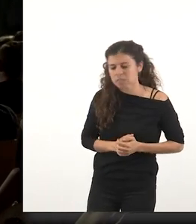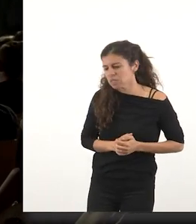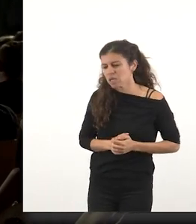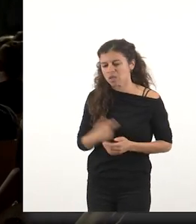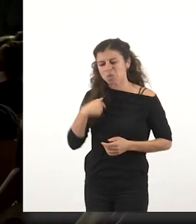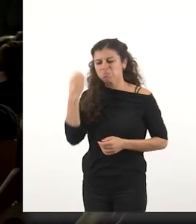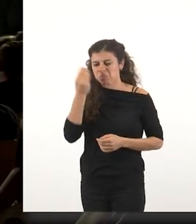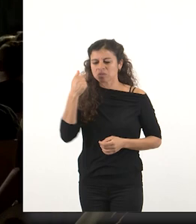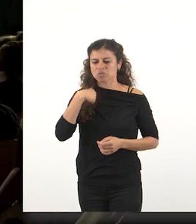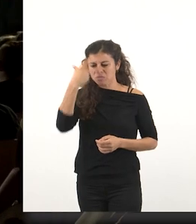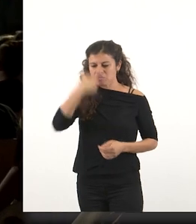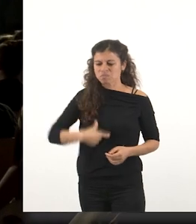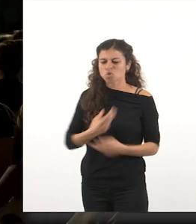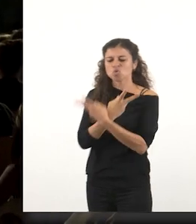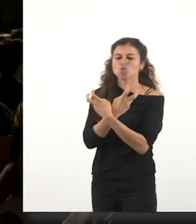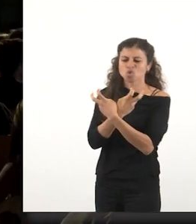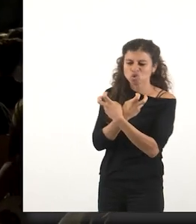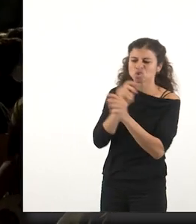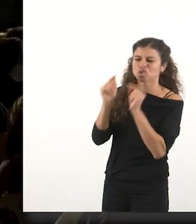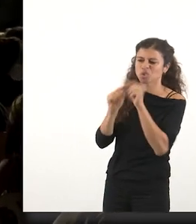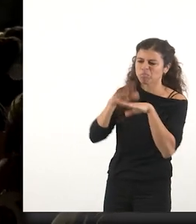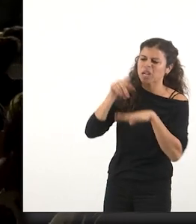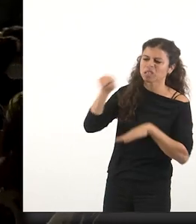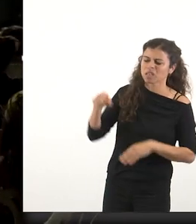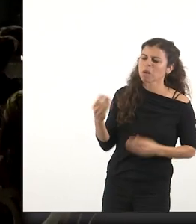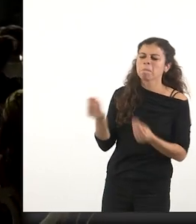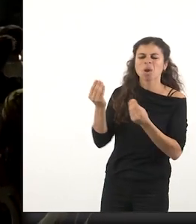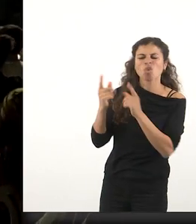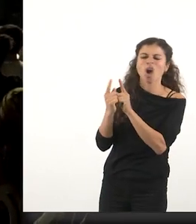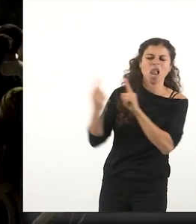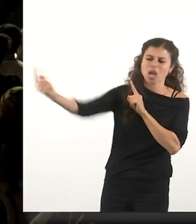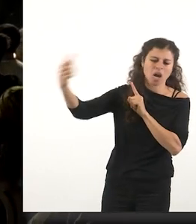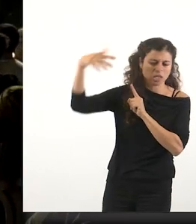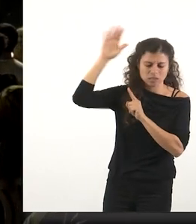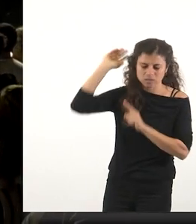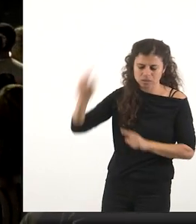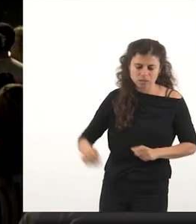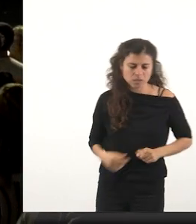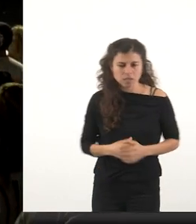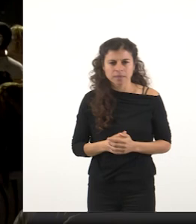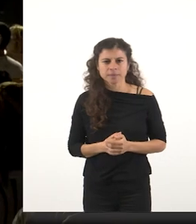que soy demasiado tóxico para ti. Mejor, aléjate de mí.